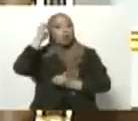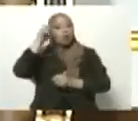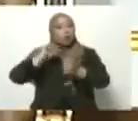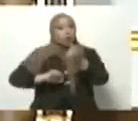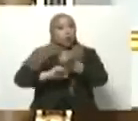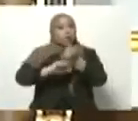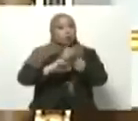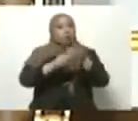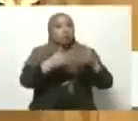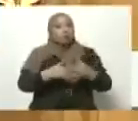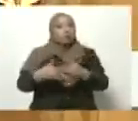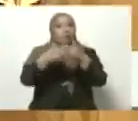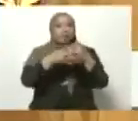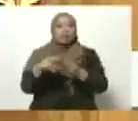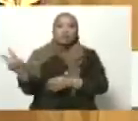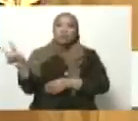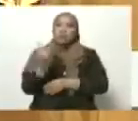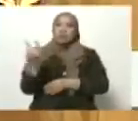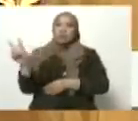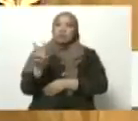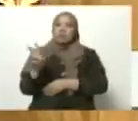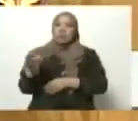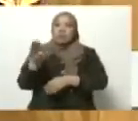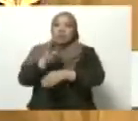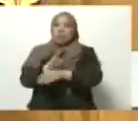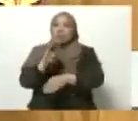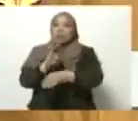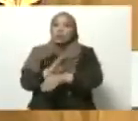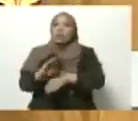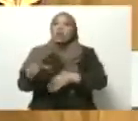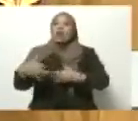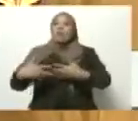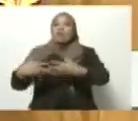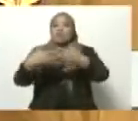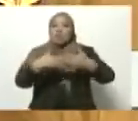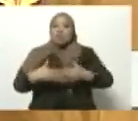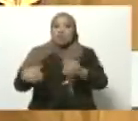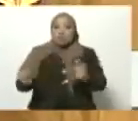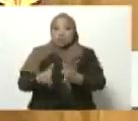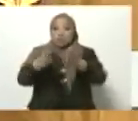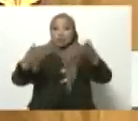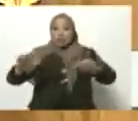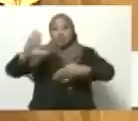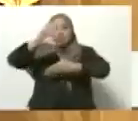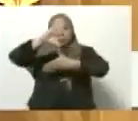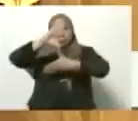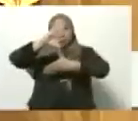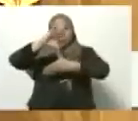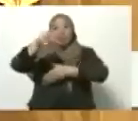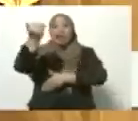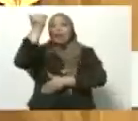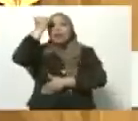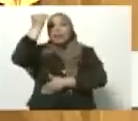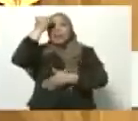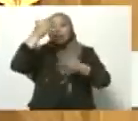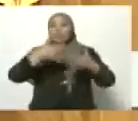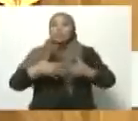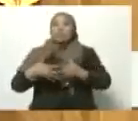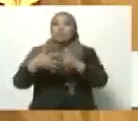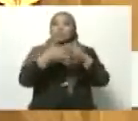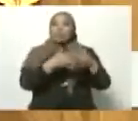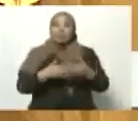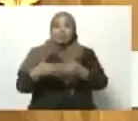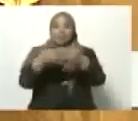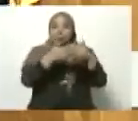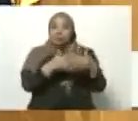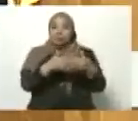Unidos? Venezuela es la mayor reserva mundial de petróleo y está en este hemisferio. A nosotros nos están ofreciendo algunas condiciones que sí, para